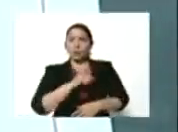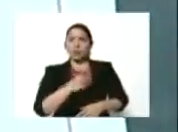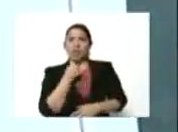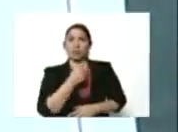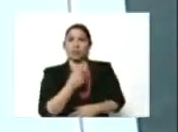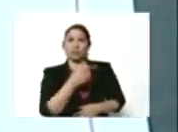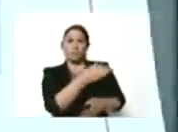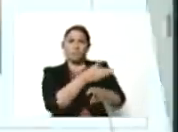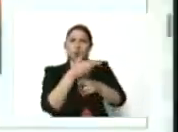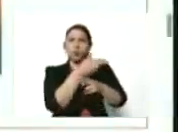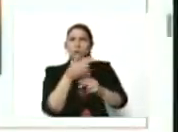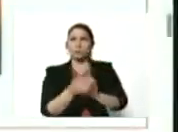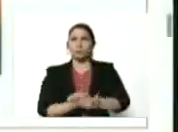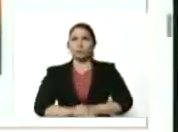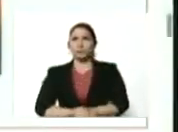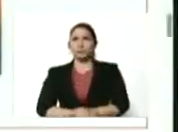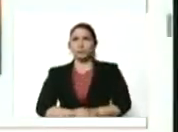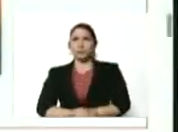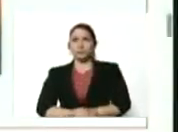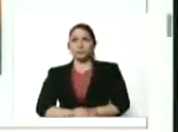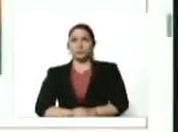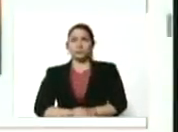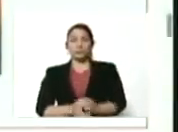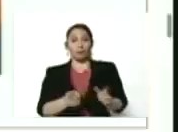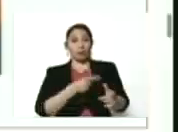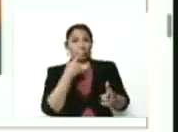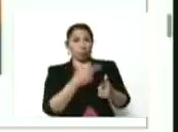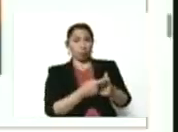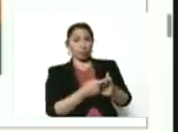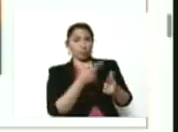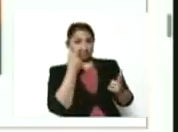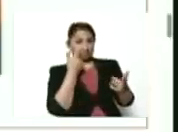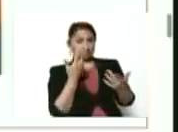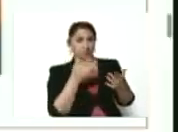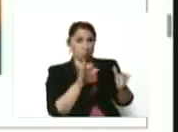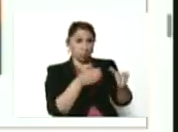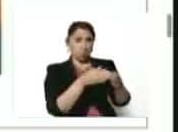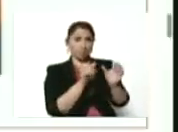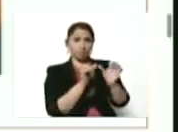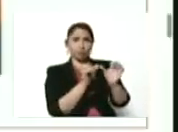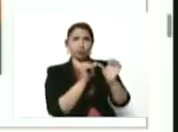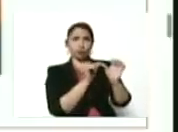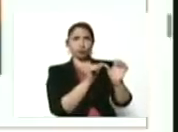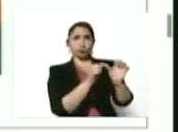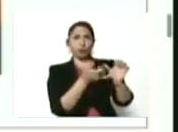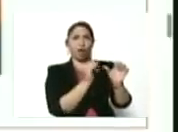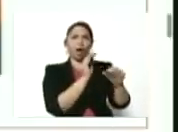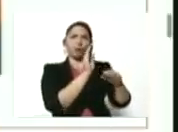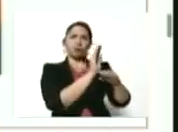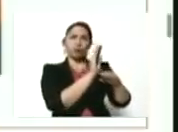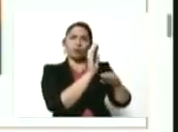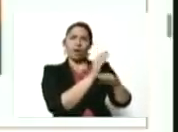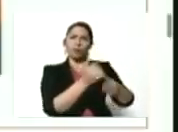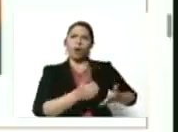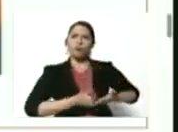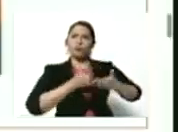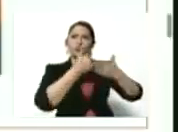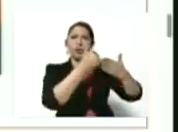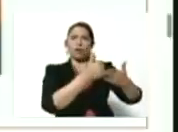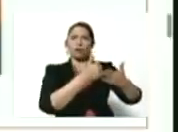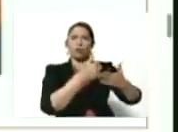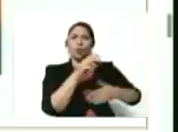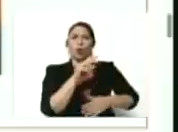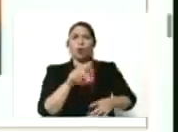un disparo. Y entonces ellos permanentemente están amparando y ayudando a Doble